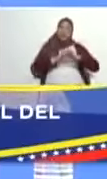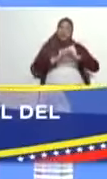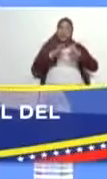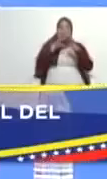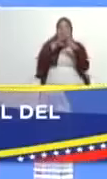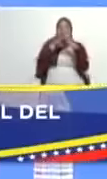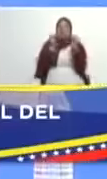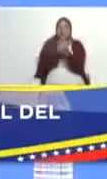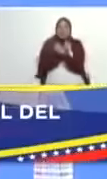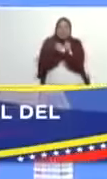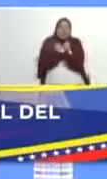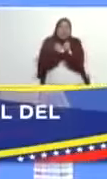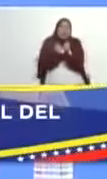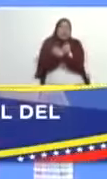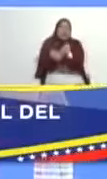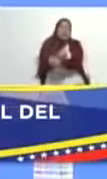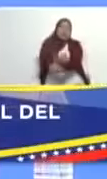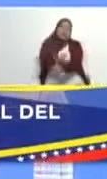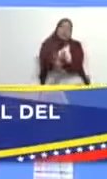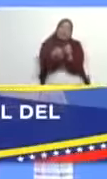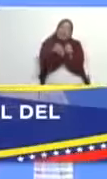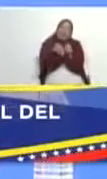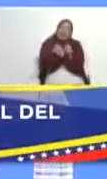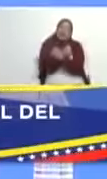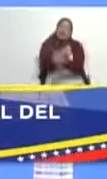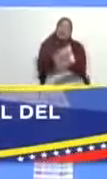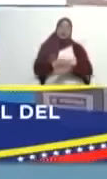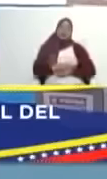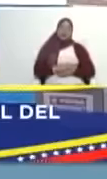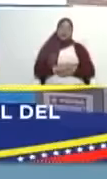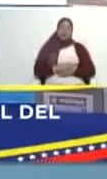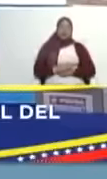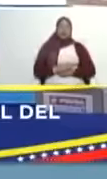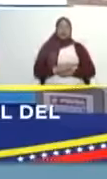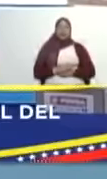amor. Puro amor.